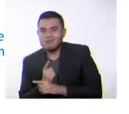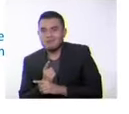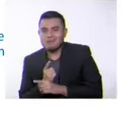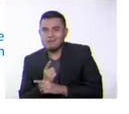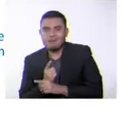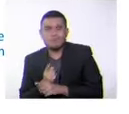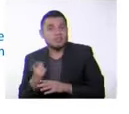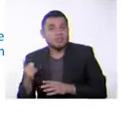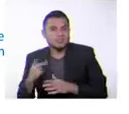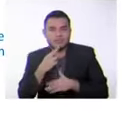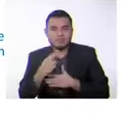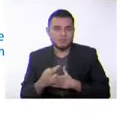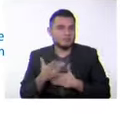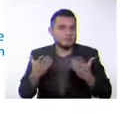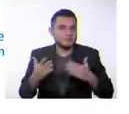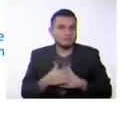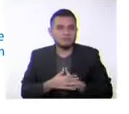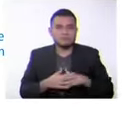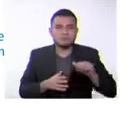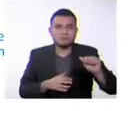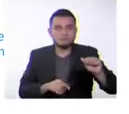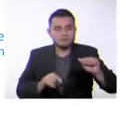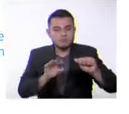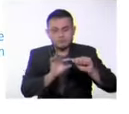Entonces tenemos el literal A